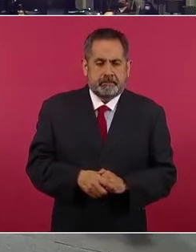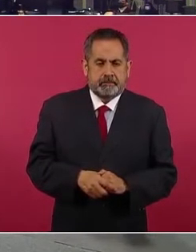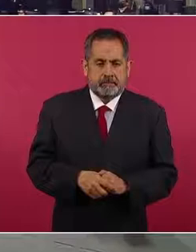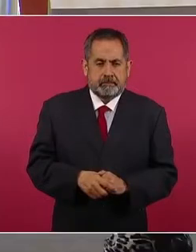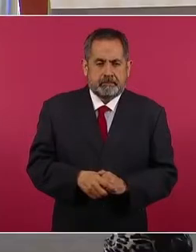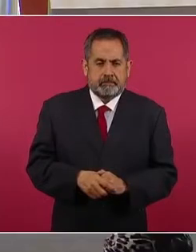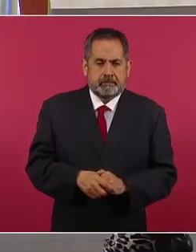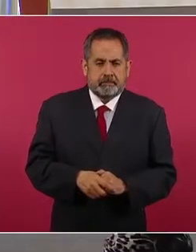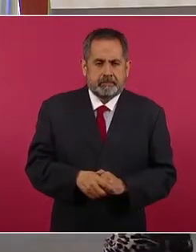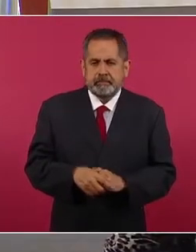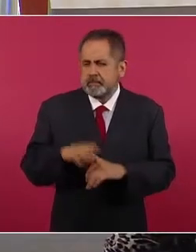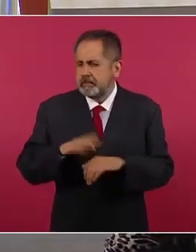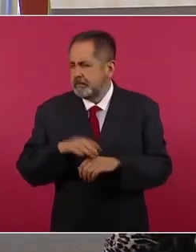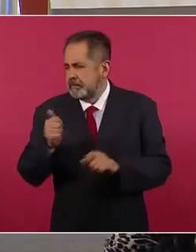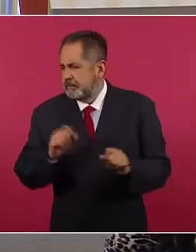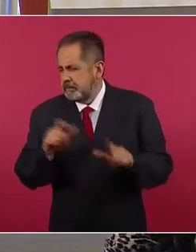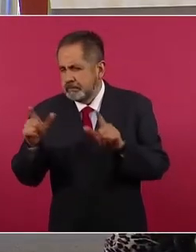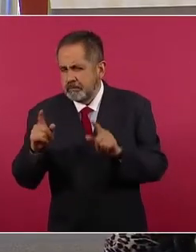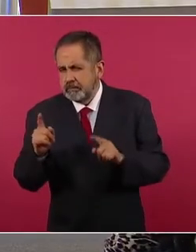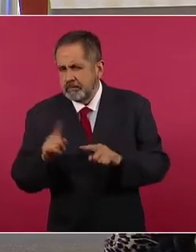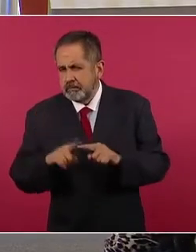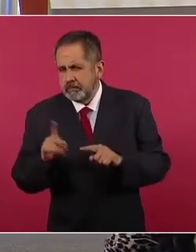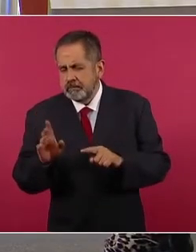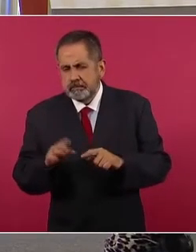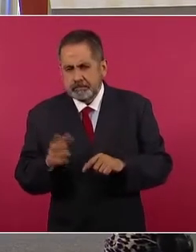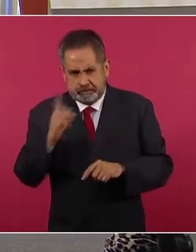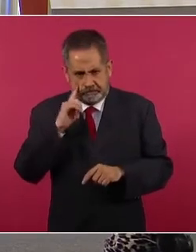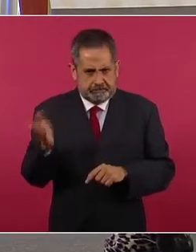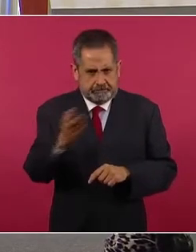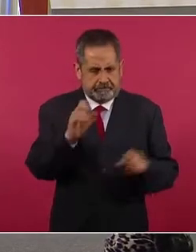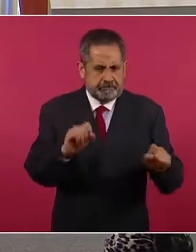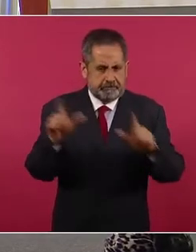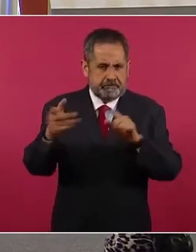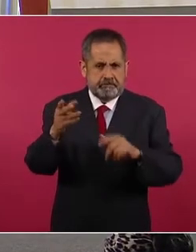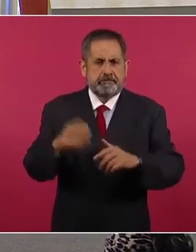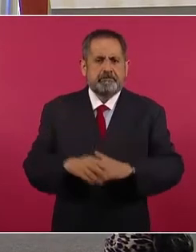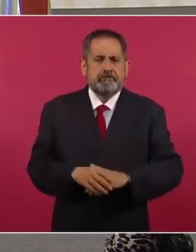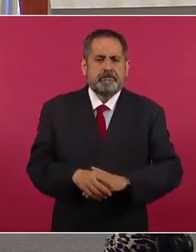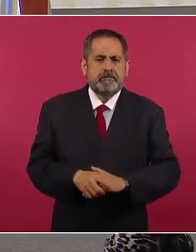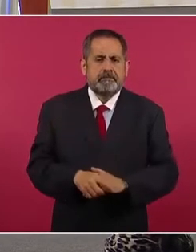Entonces, ¿qué más tienes? A ver, inversión extranjera.